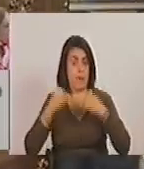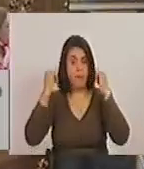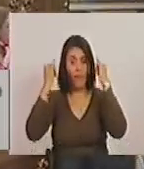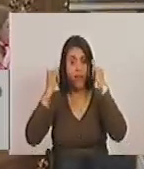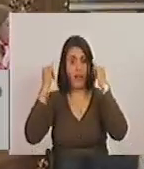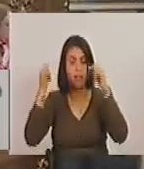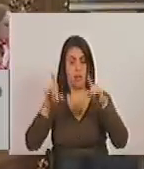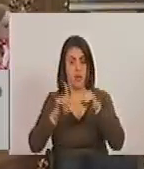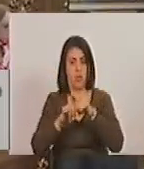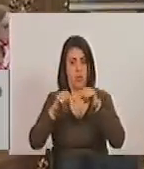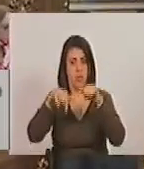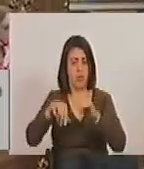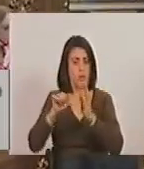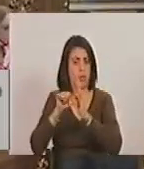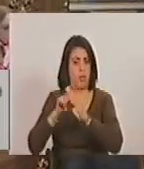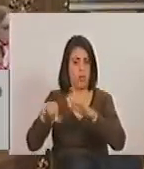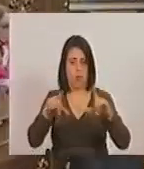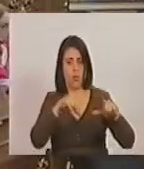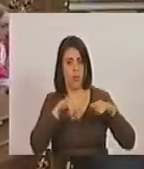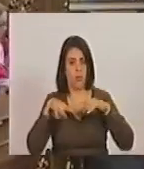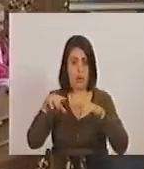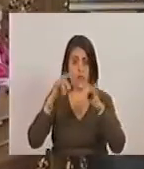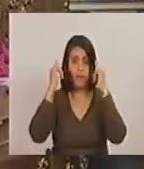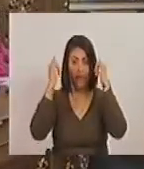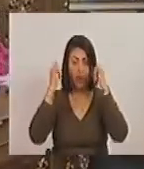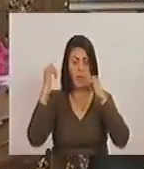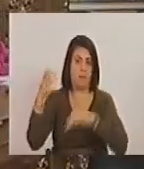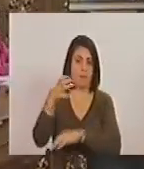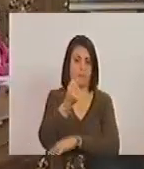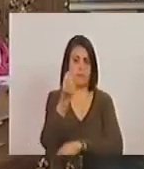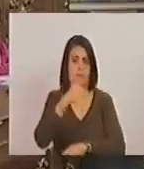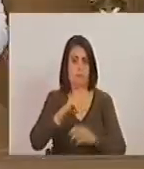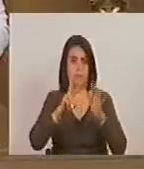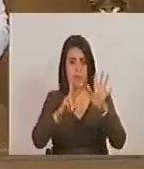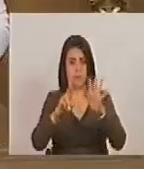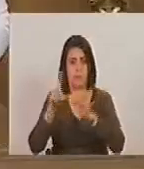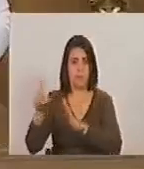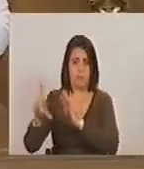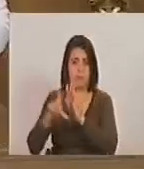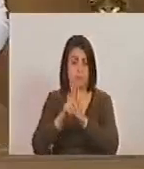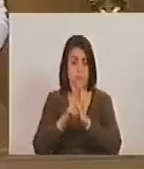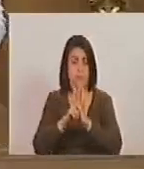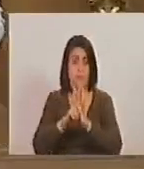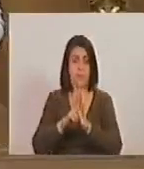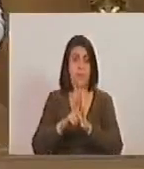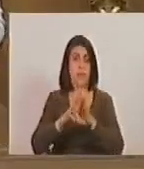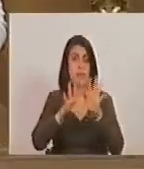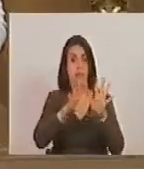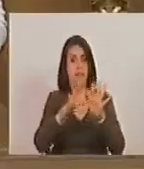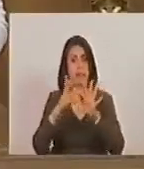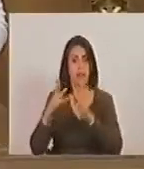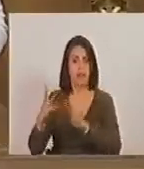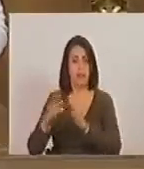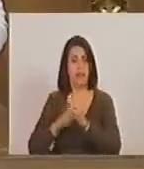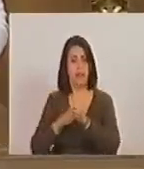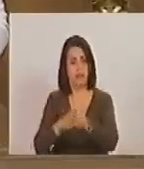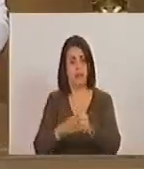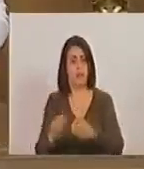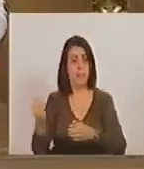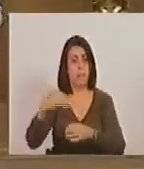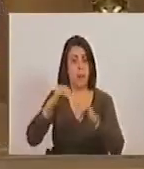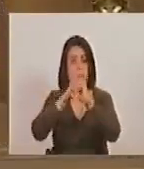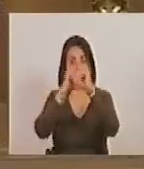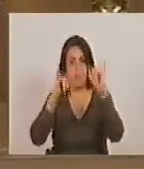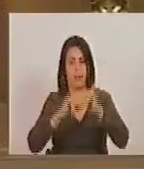como lo está festejando donde está, que hemos alcanzado más de 61 leyes, entre ellas 18 direccionadas a la suma